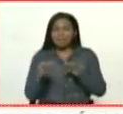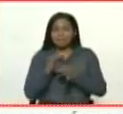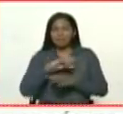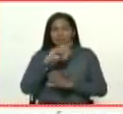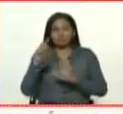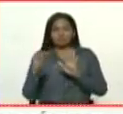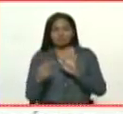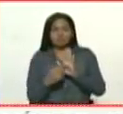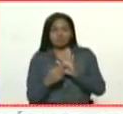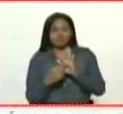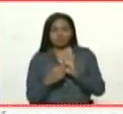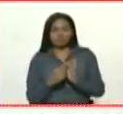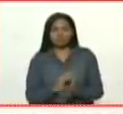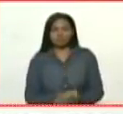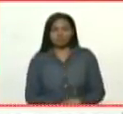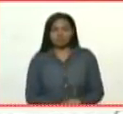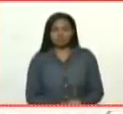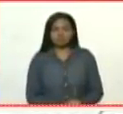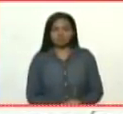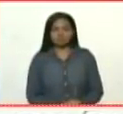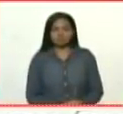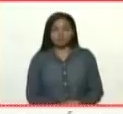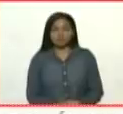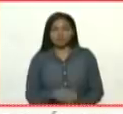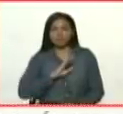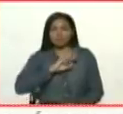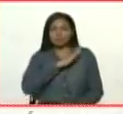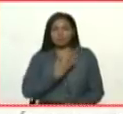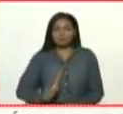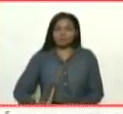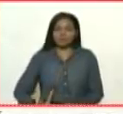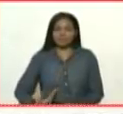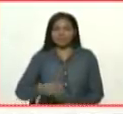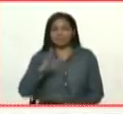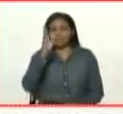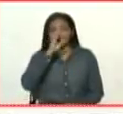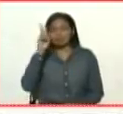entonces, compañero presidente del Banco de Venezuela,